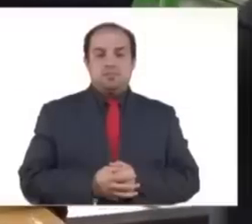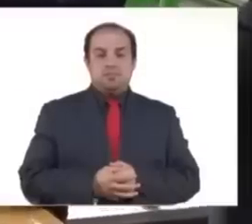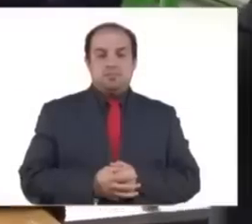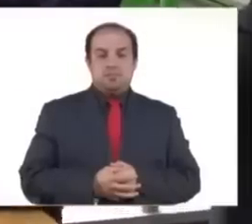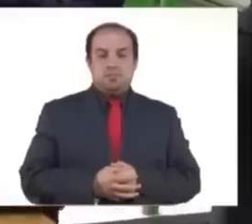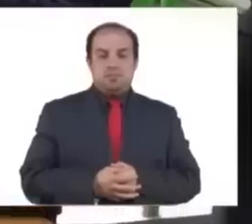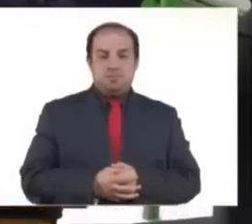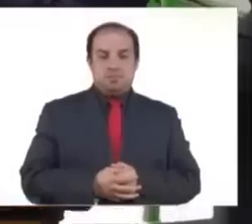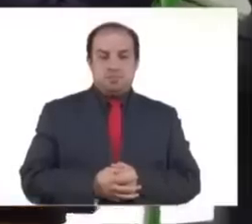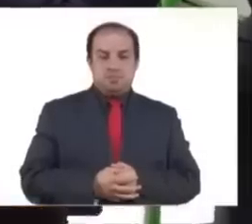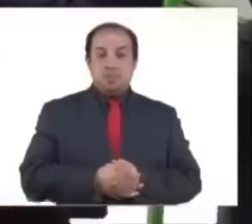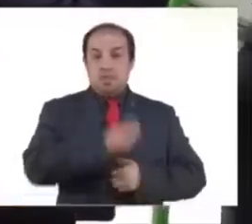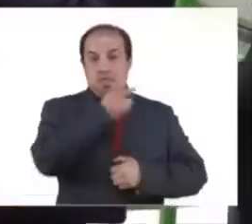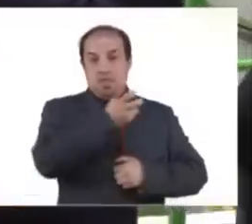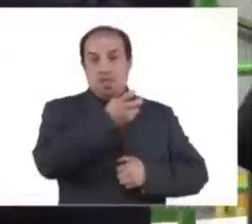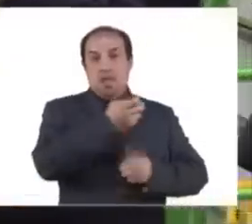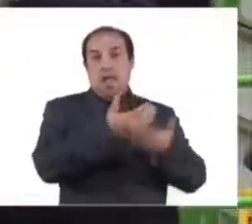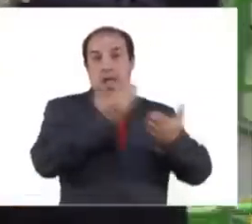Sí, y era basura.